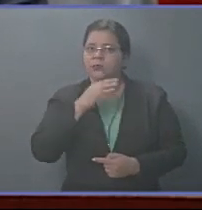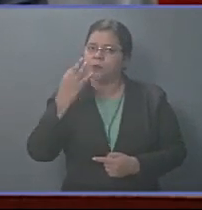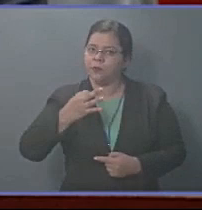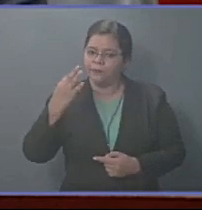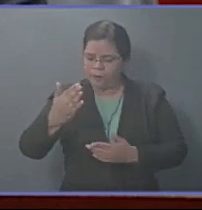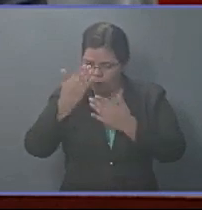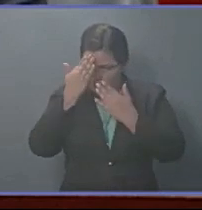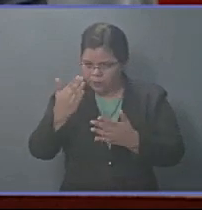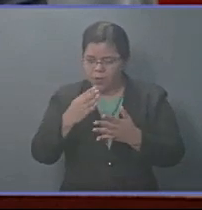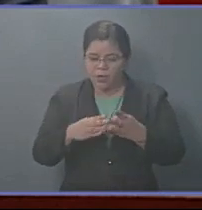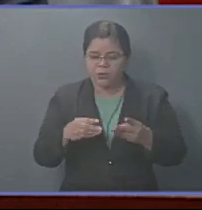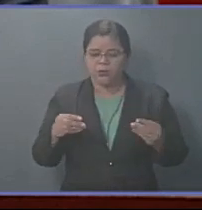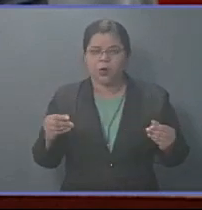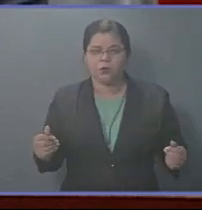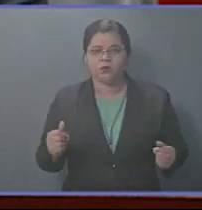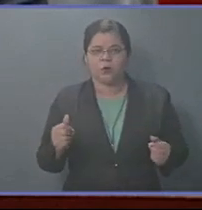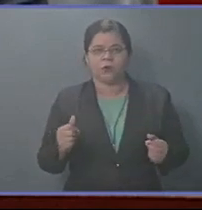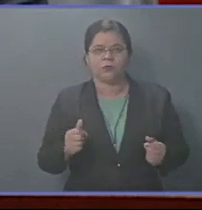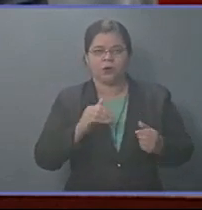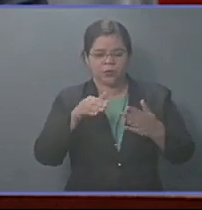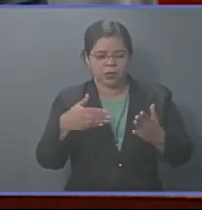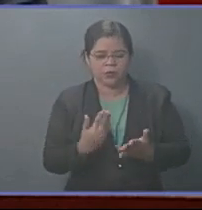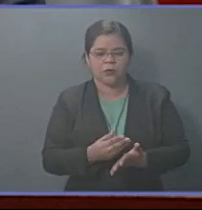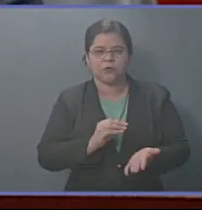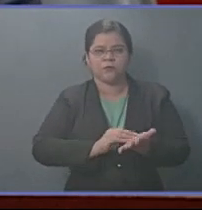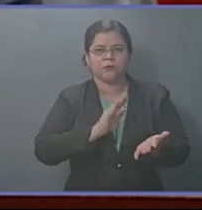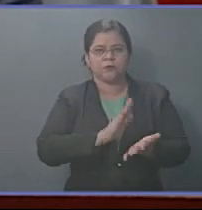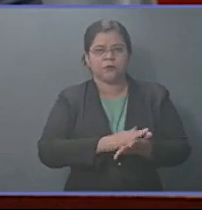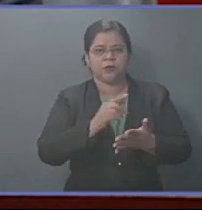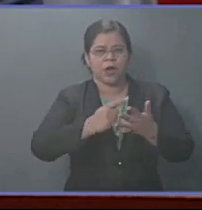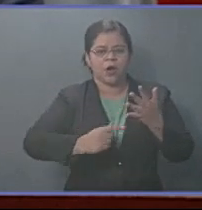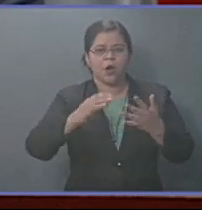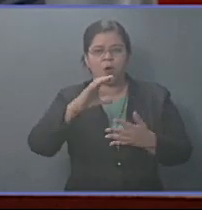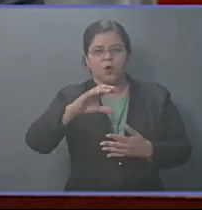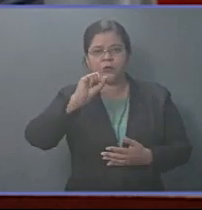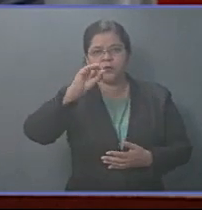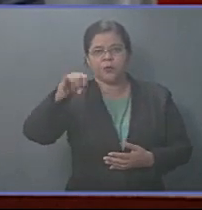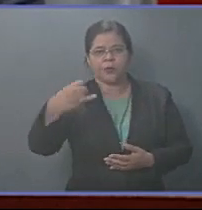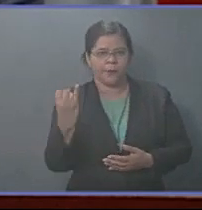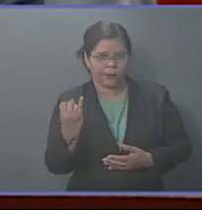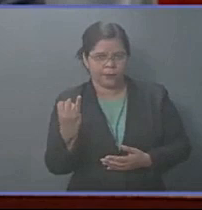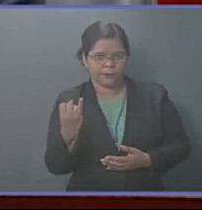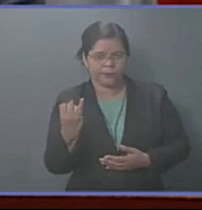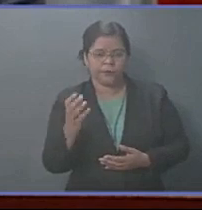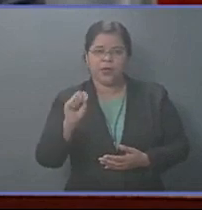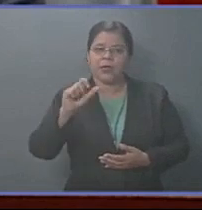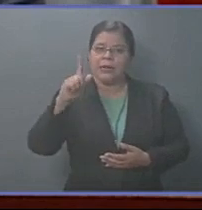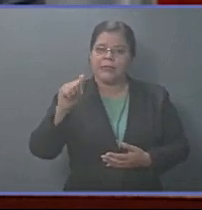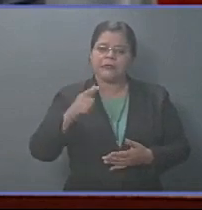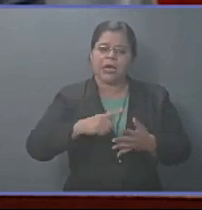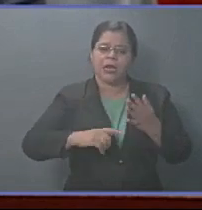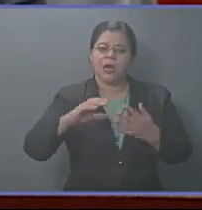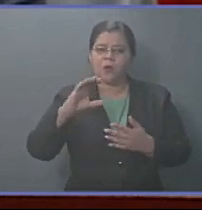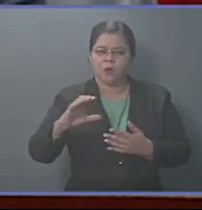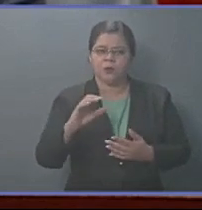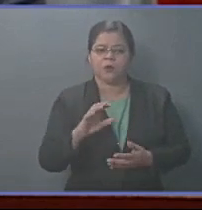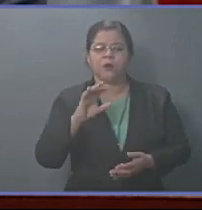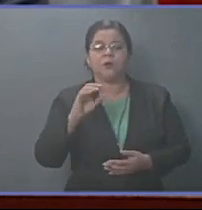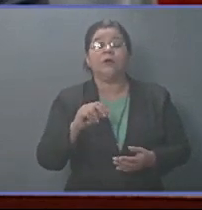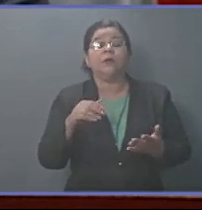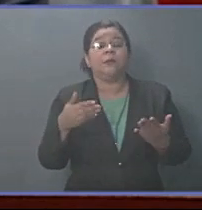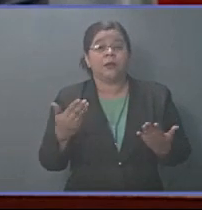la resolución y las medidas cautelares adoptadas por la sala de lo constitucional de la corte suprema de justicia